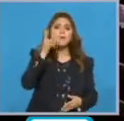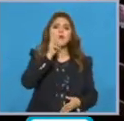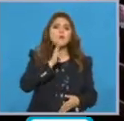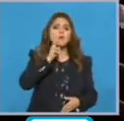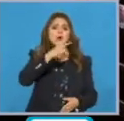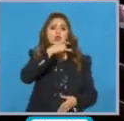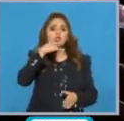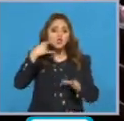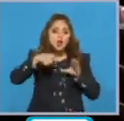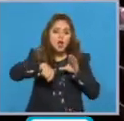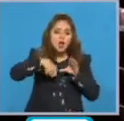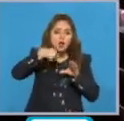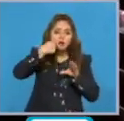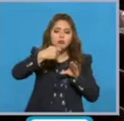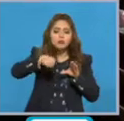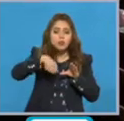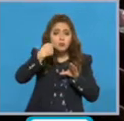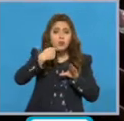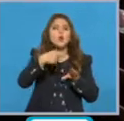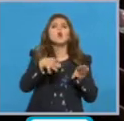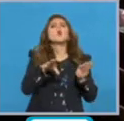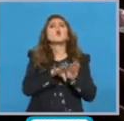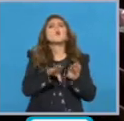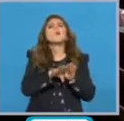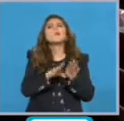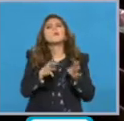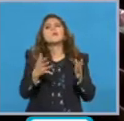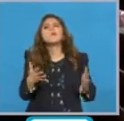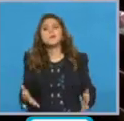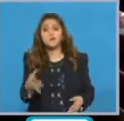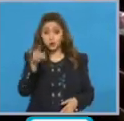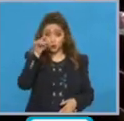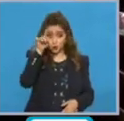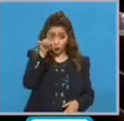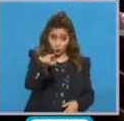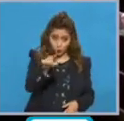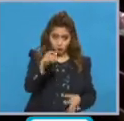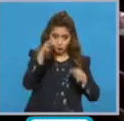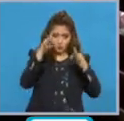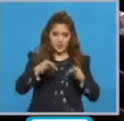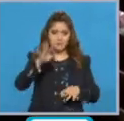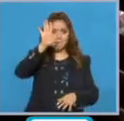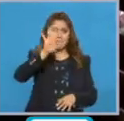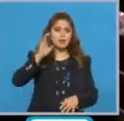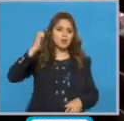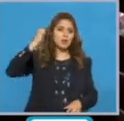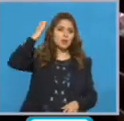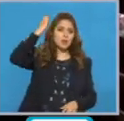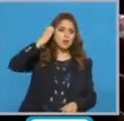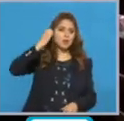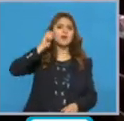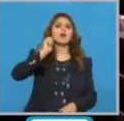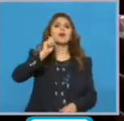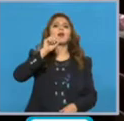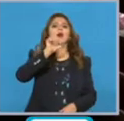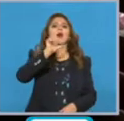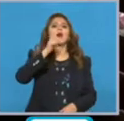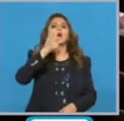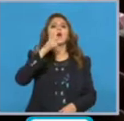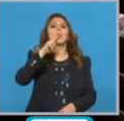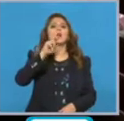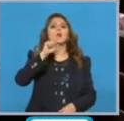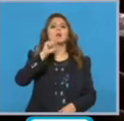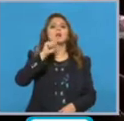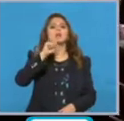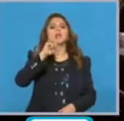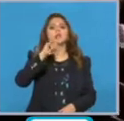en nogada, como si fuera usted el emperador Agustín de Iturbide. ¿No